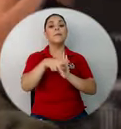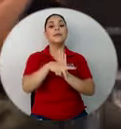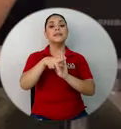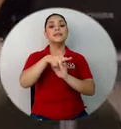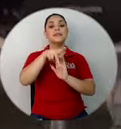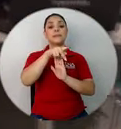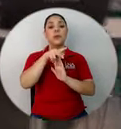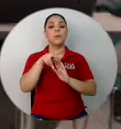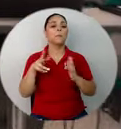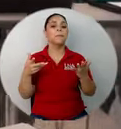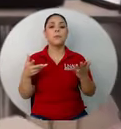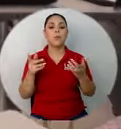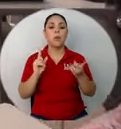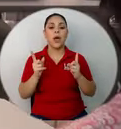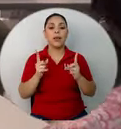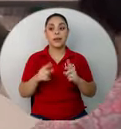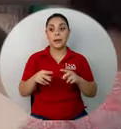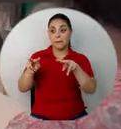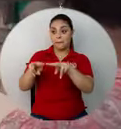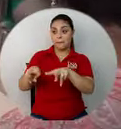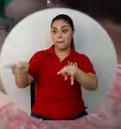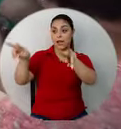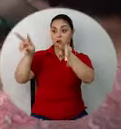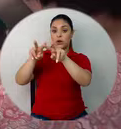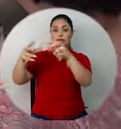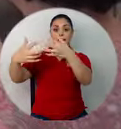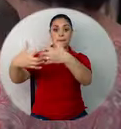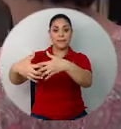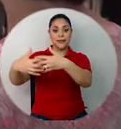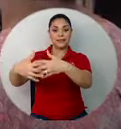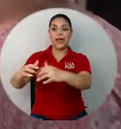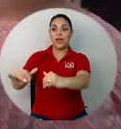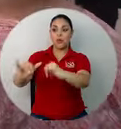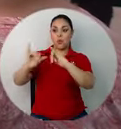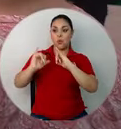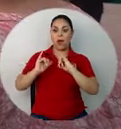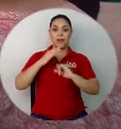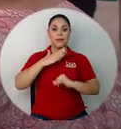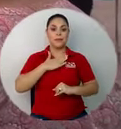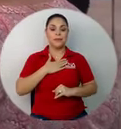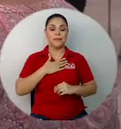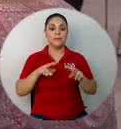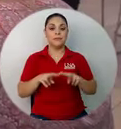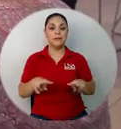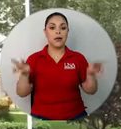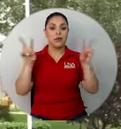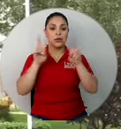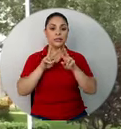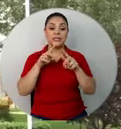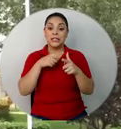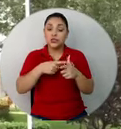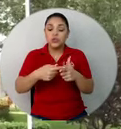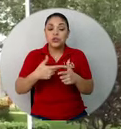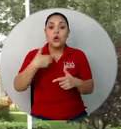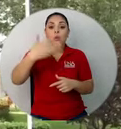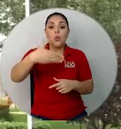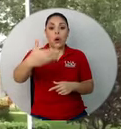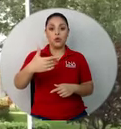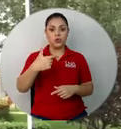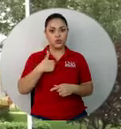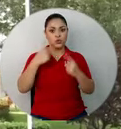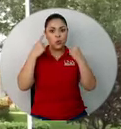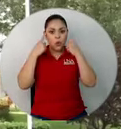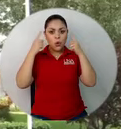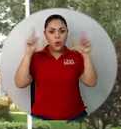básico. Los valores que tiene la organización son afines a los valores que yo como individuo tengo. Entonces, cuando yo logro